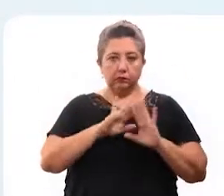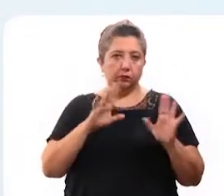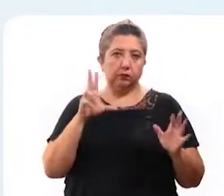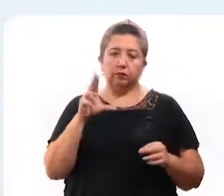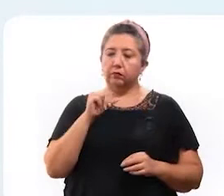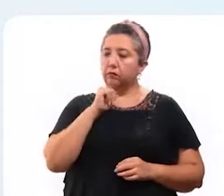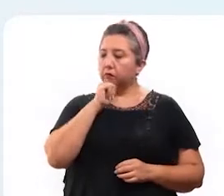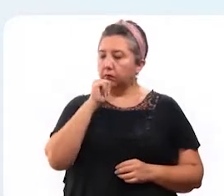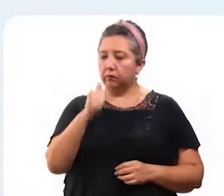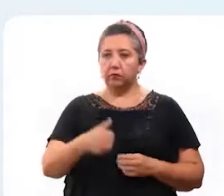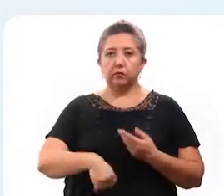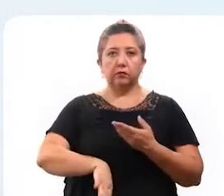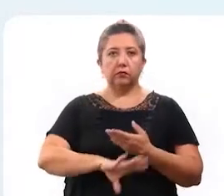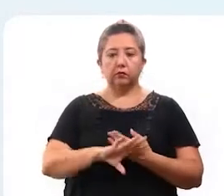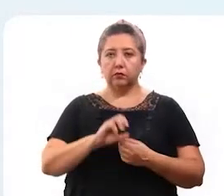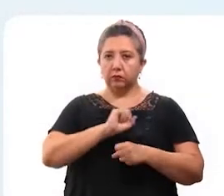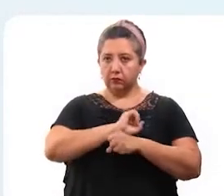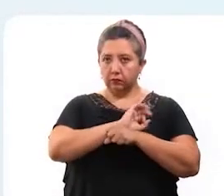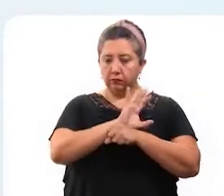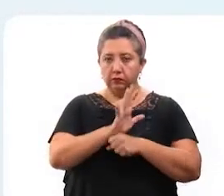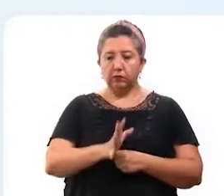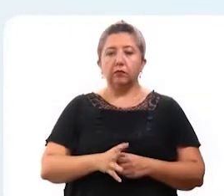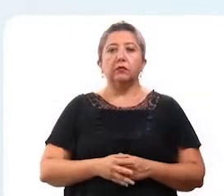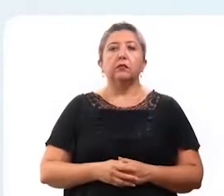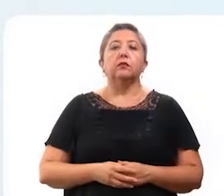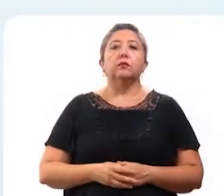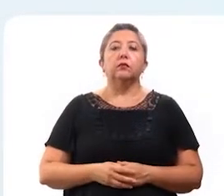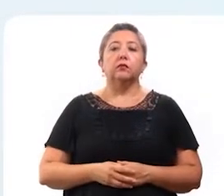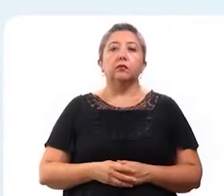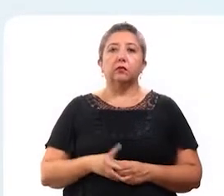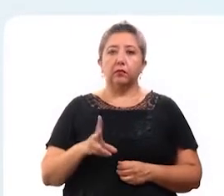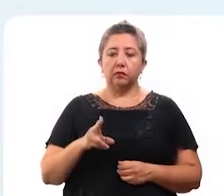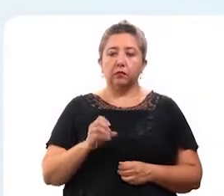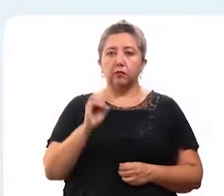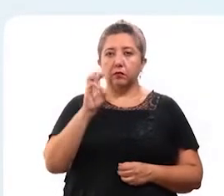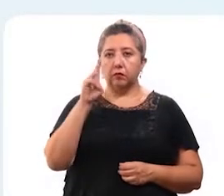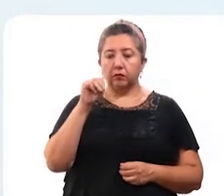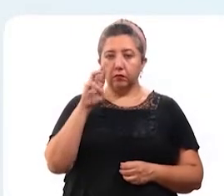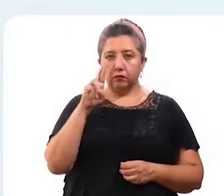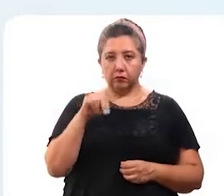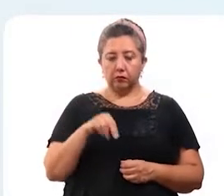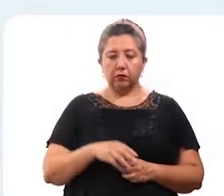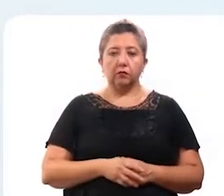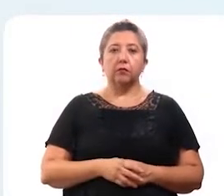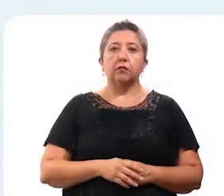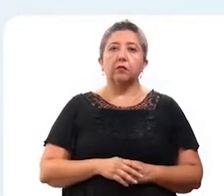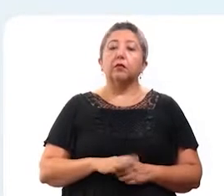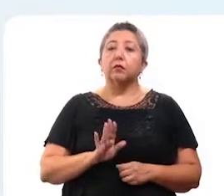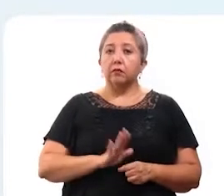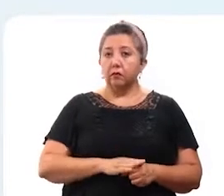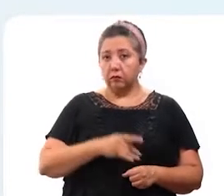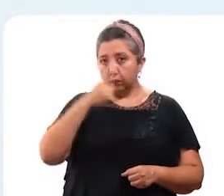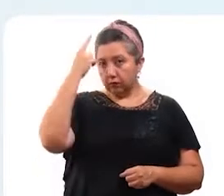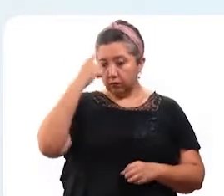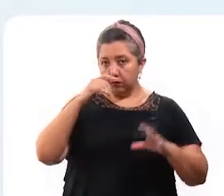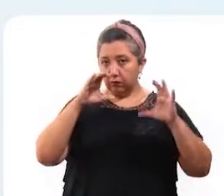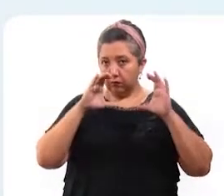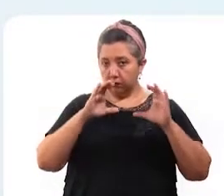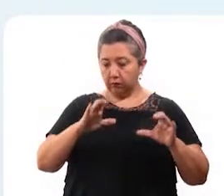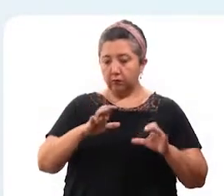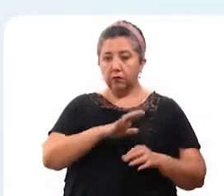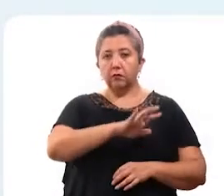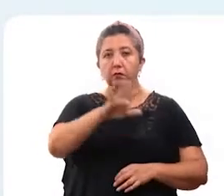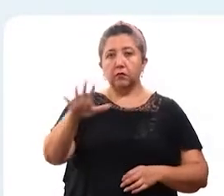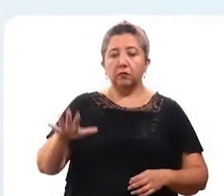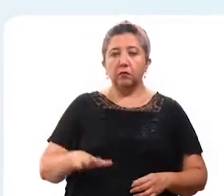que está descrito que no brinda ninguna protección contra el COVID, incluida la variante Omicron. Por lo que, para protegernos